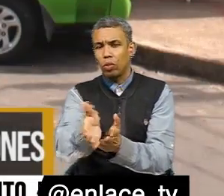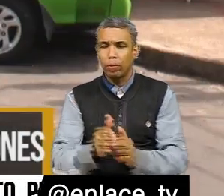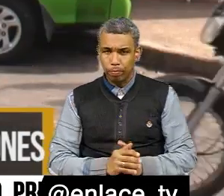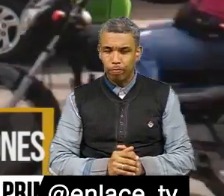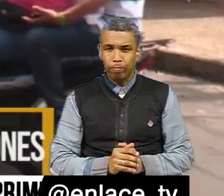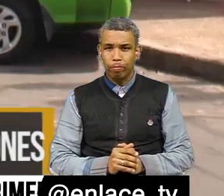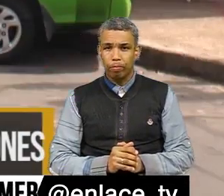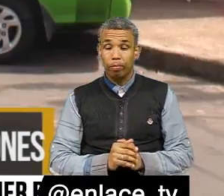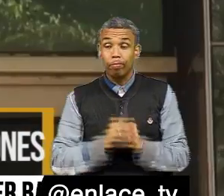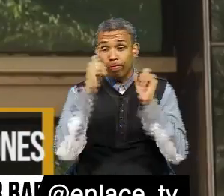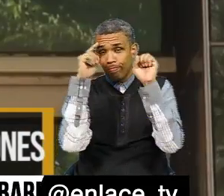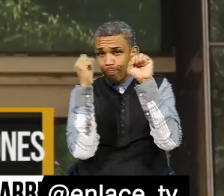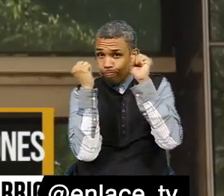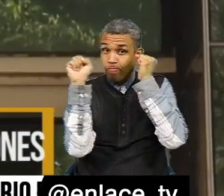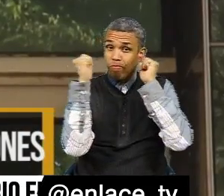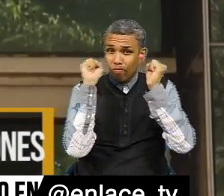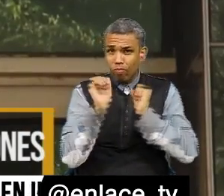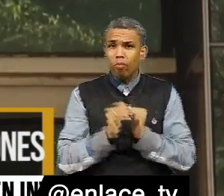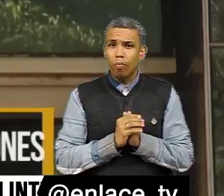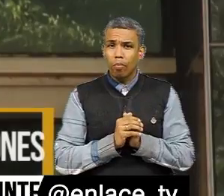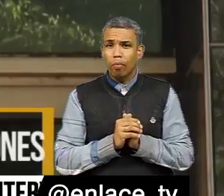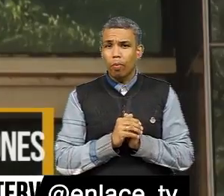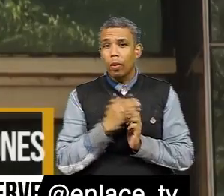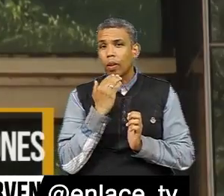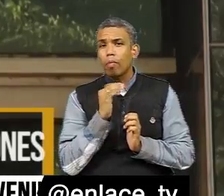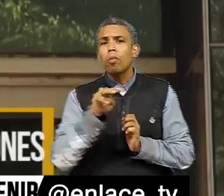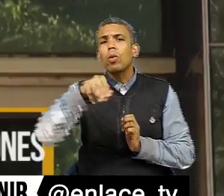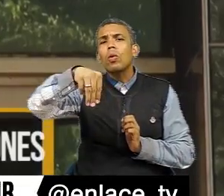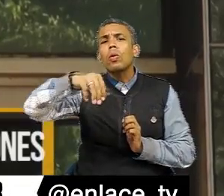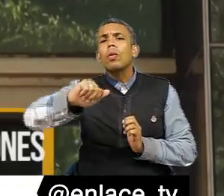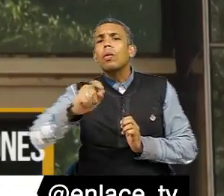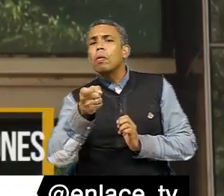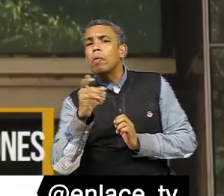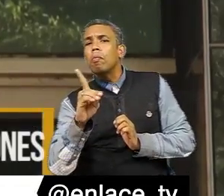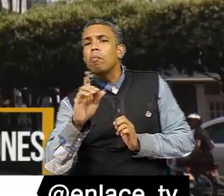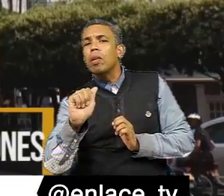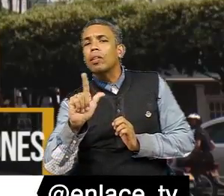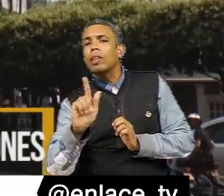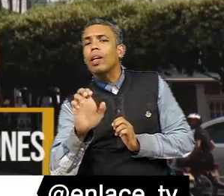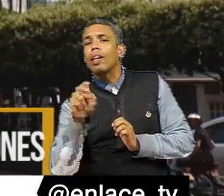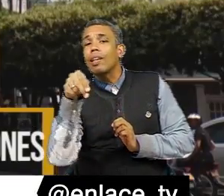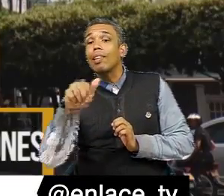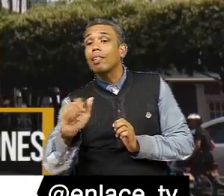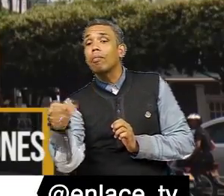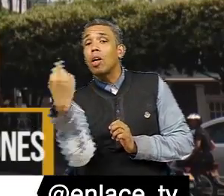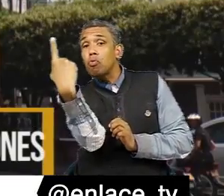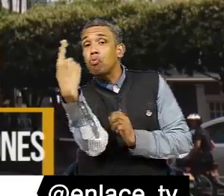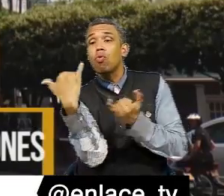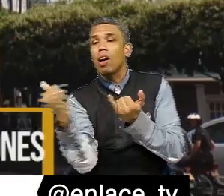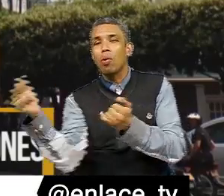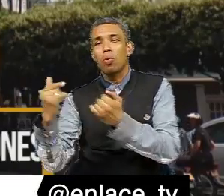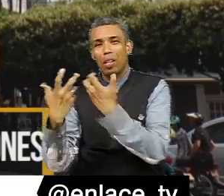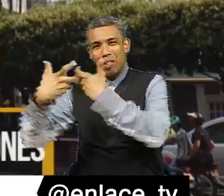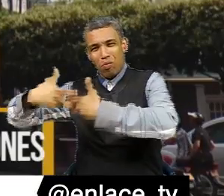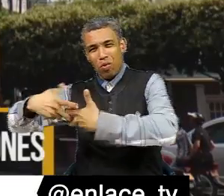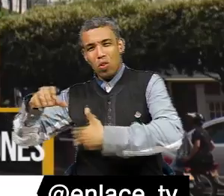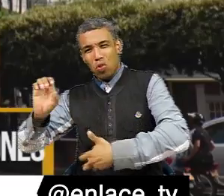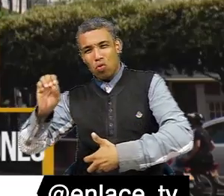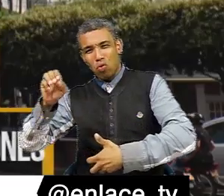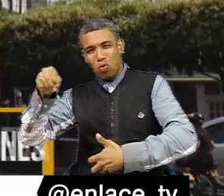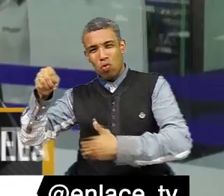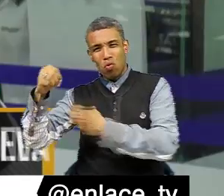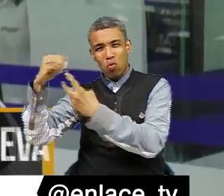hecho de que se pueda presentar una congestión en la clínica Magdalena, teniendo en cuenta que esta es la única que está prestando servicios a usuarios afectados.